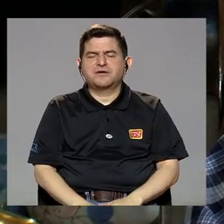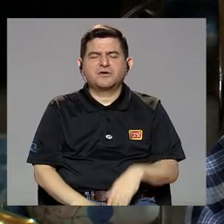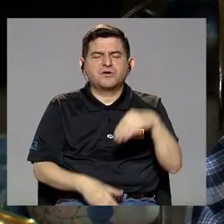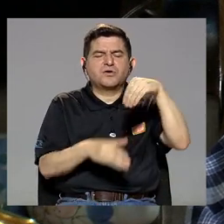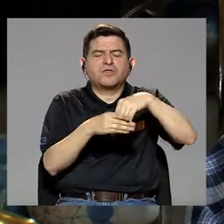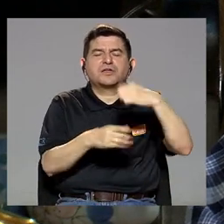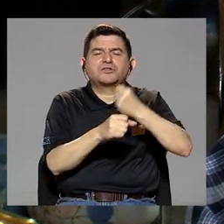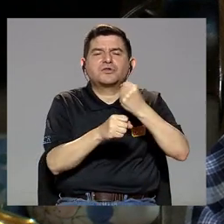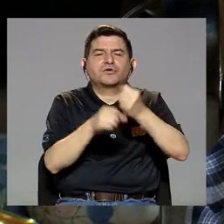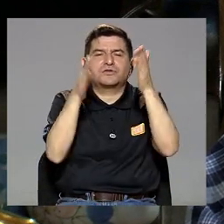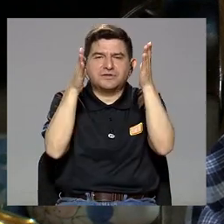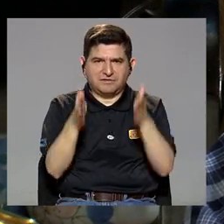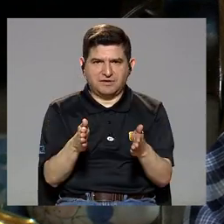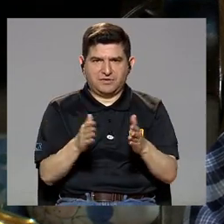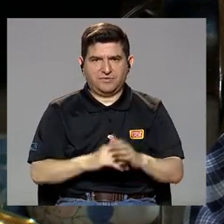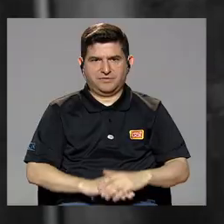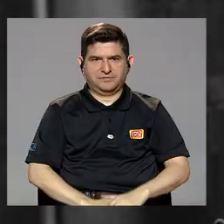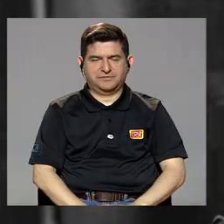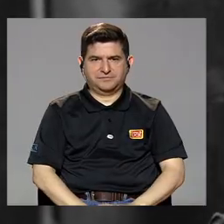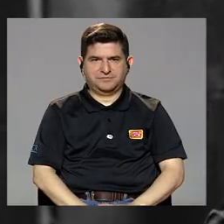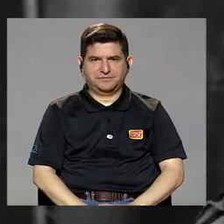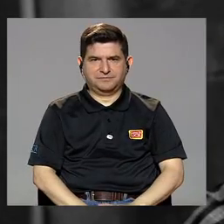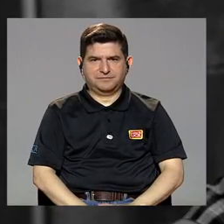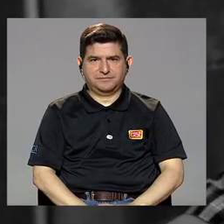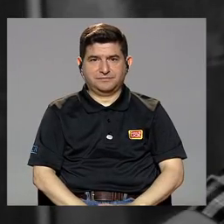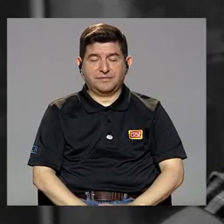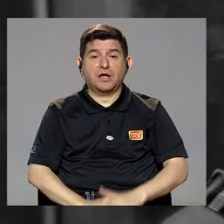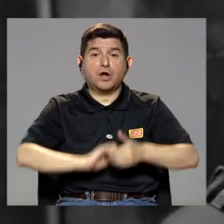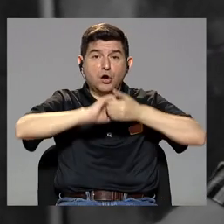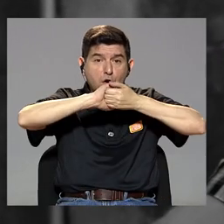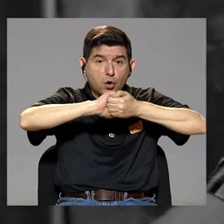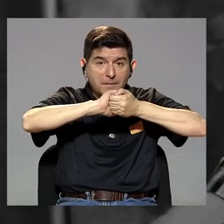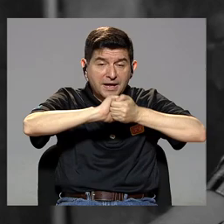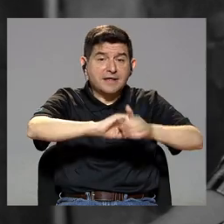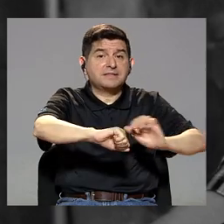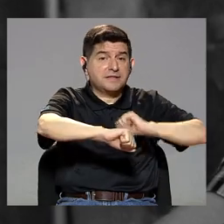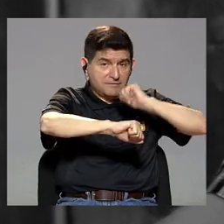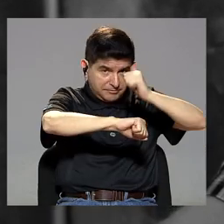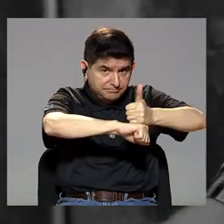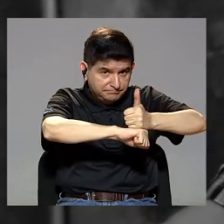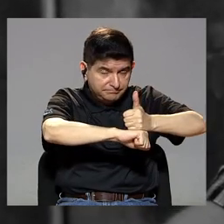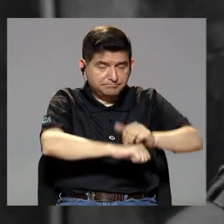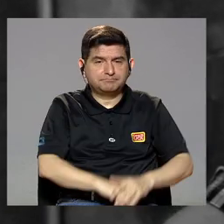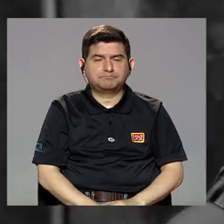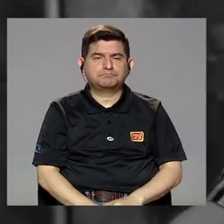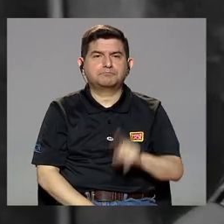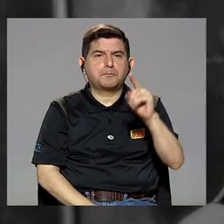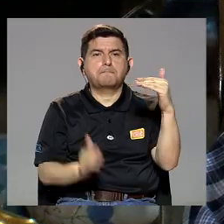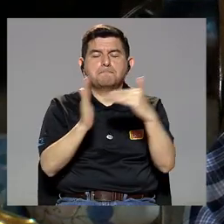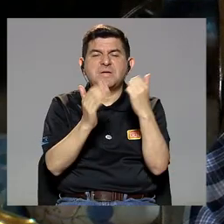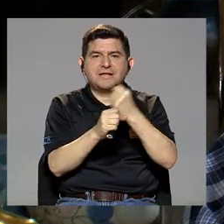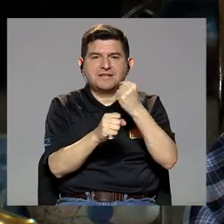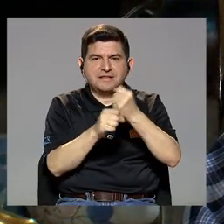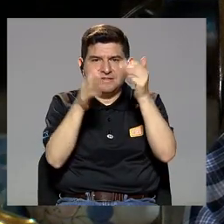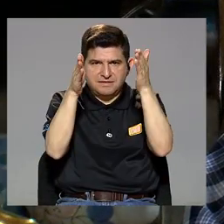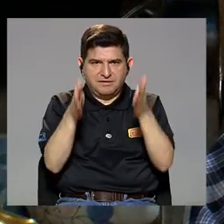obreros fue una cooperativa que se formó con mil obreros